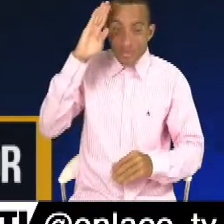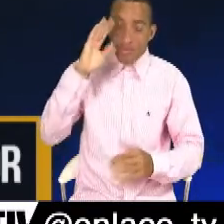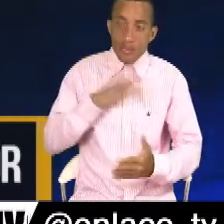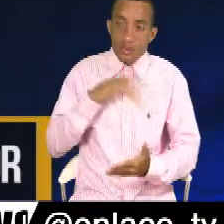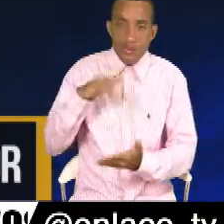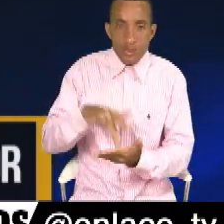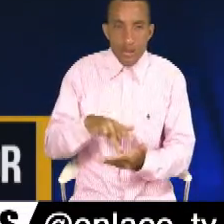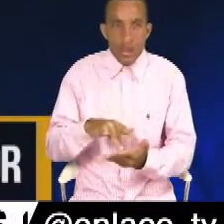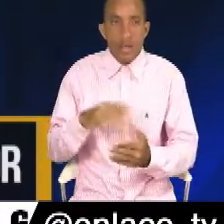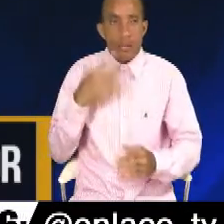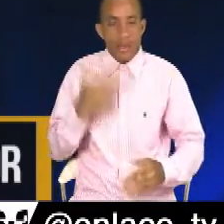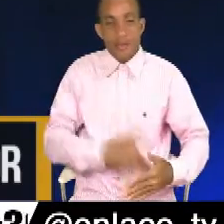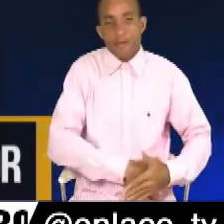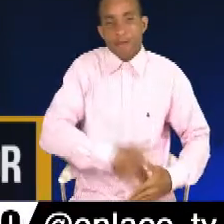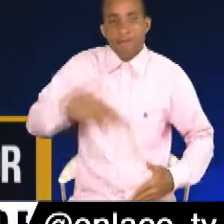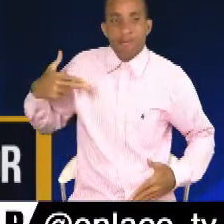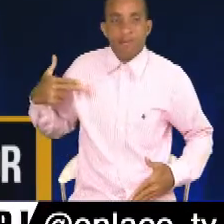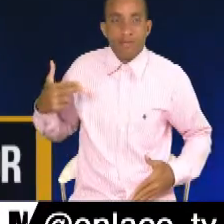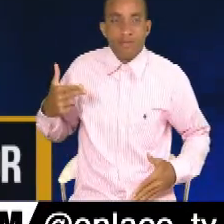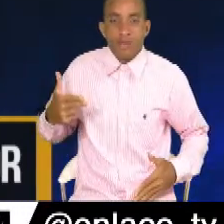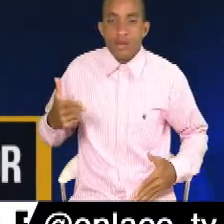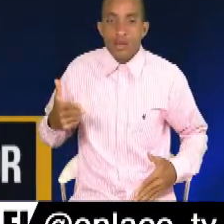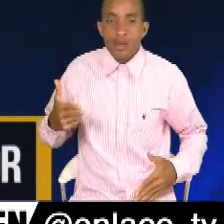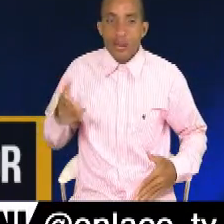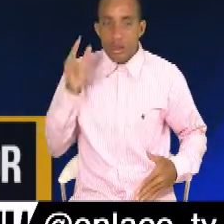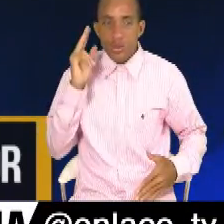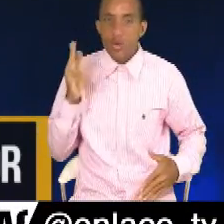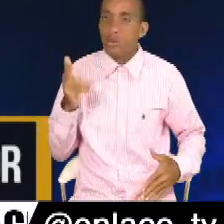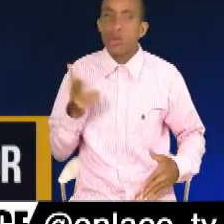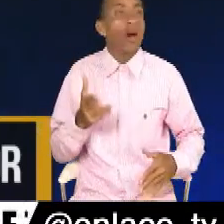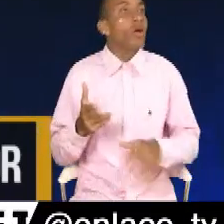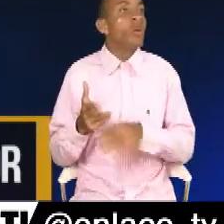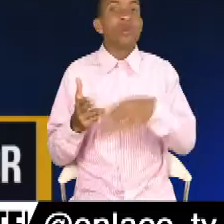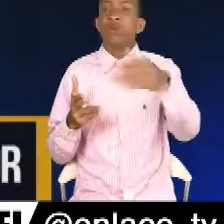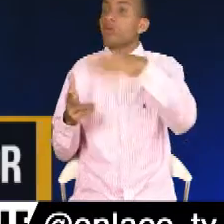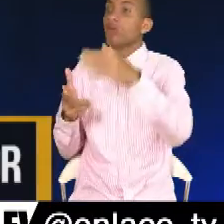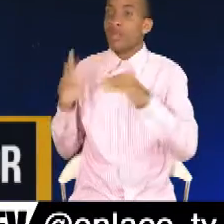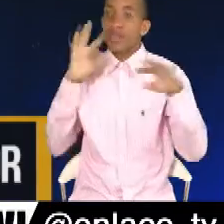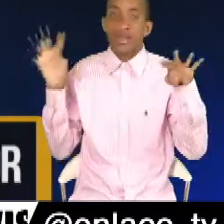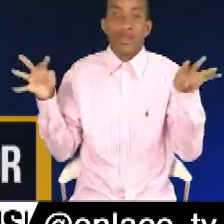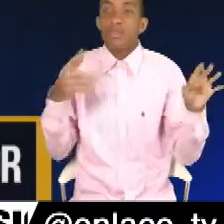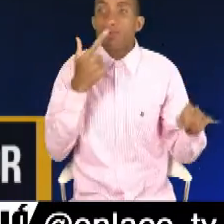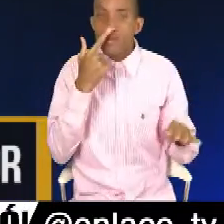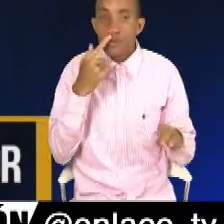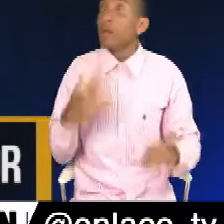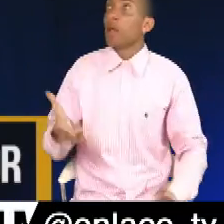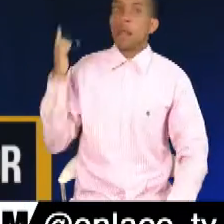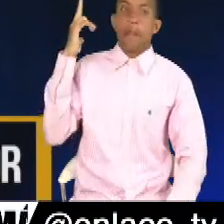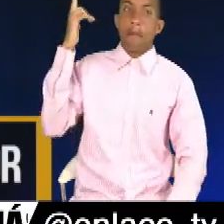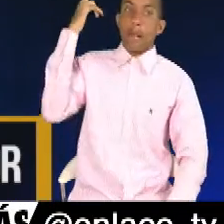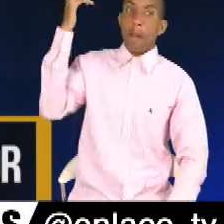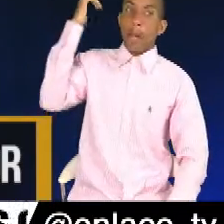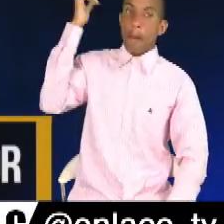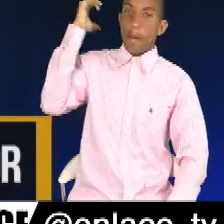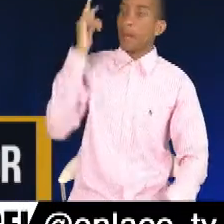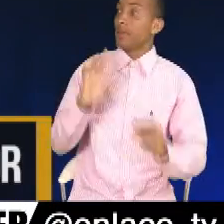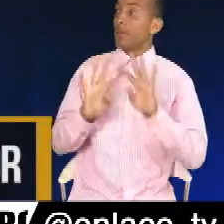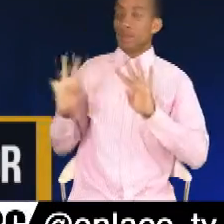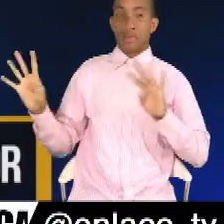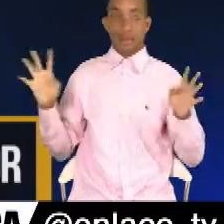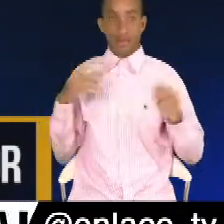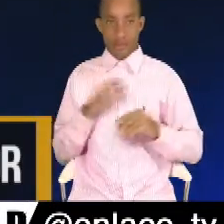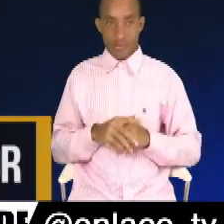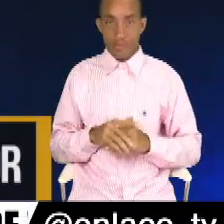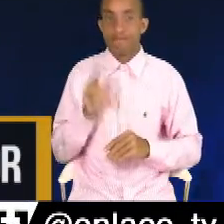parecer, desenfundaron su arma de fuego para dispersar a los curiosos, haciendo varios tiros al aire y provocándole al vigilante una